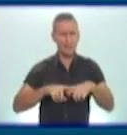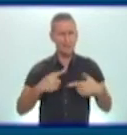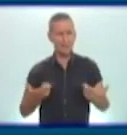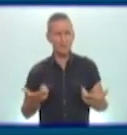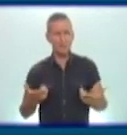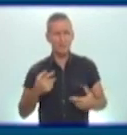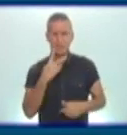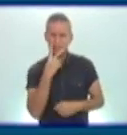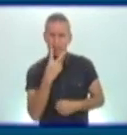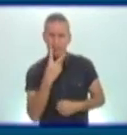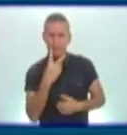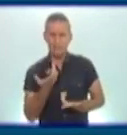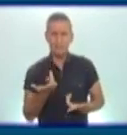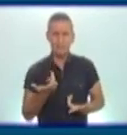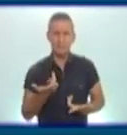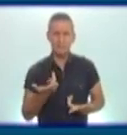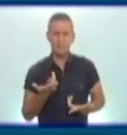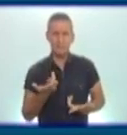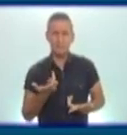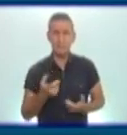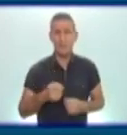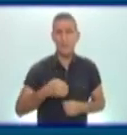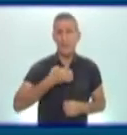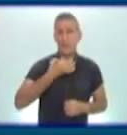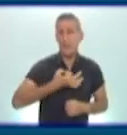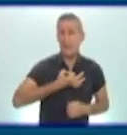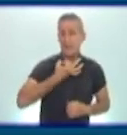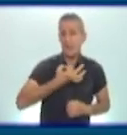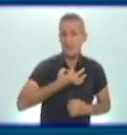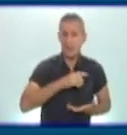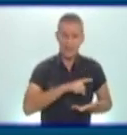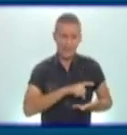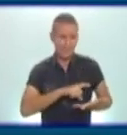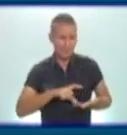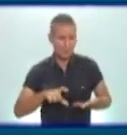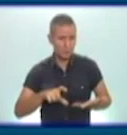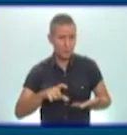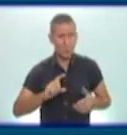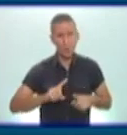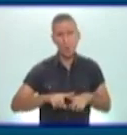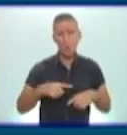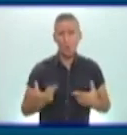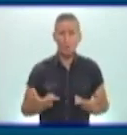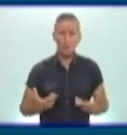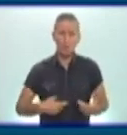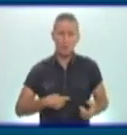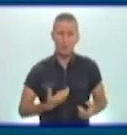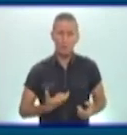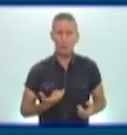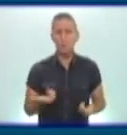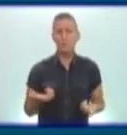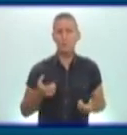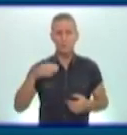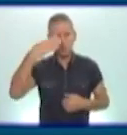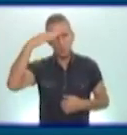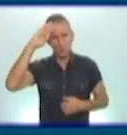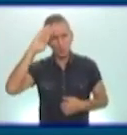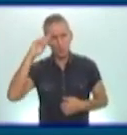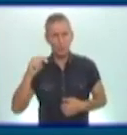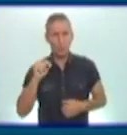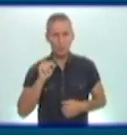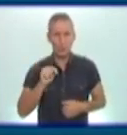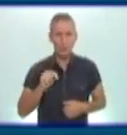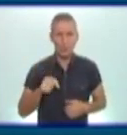destacamos, escribe un texto donde argumentes por qué la cultura cubana es el producto de una mezcla para que solamente copien